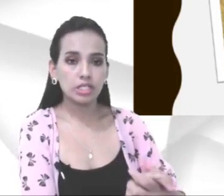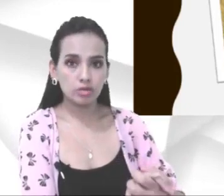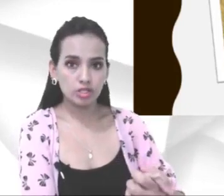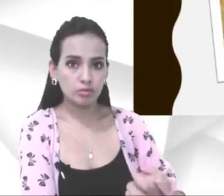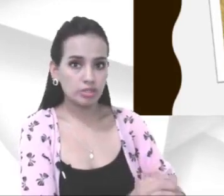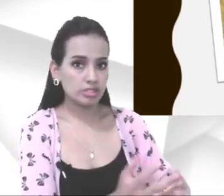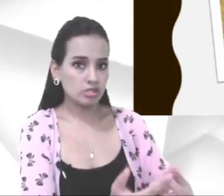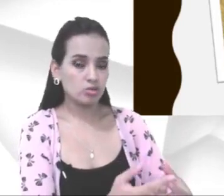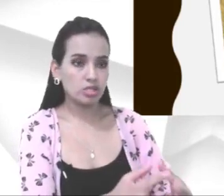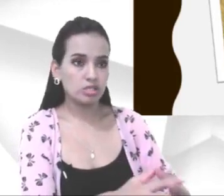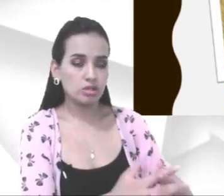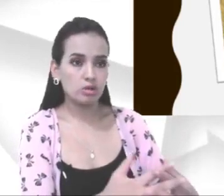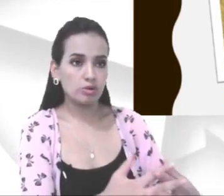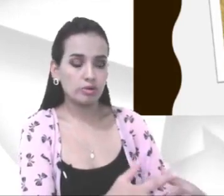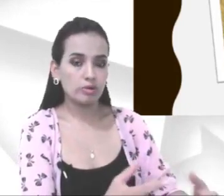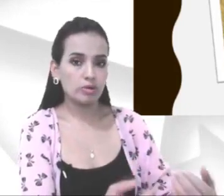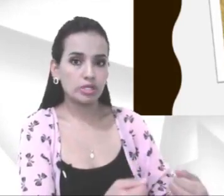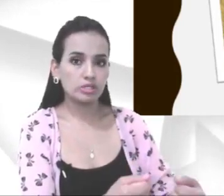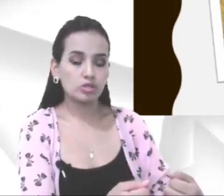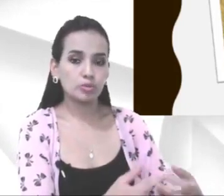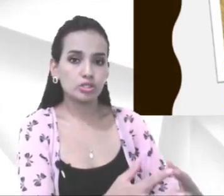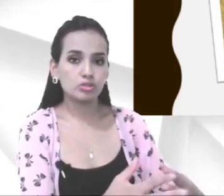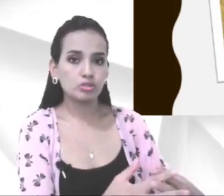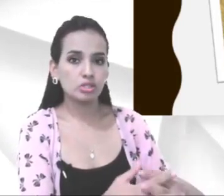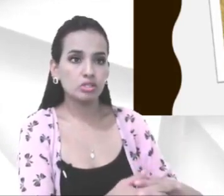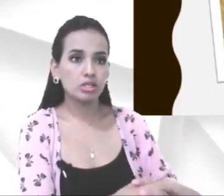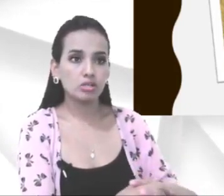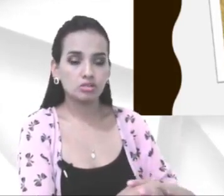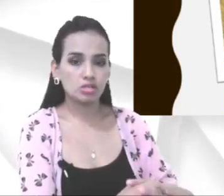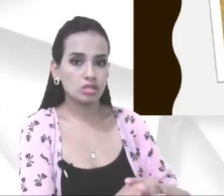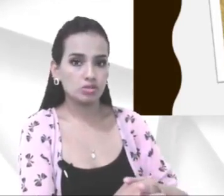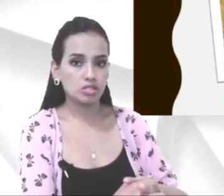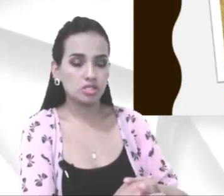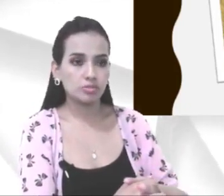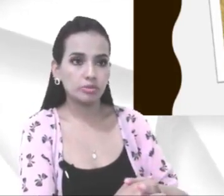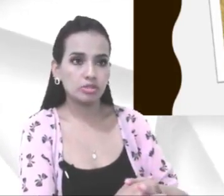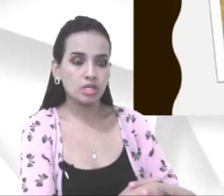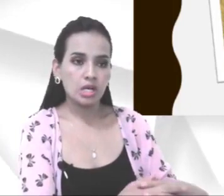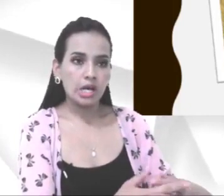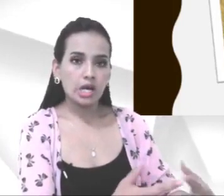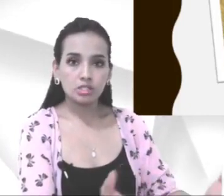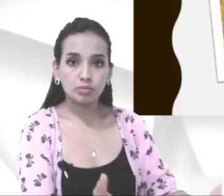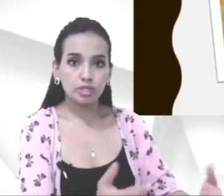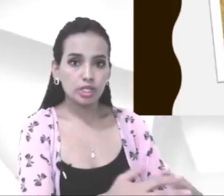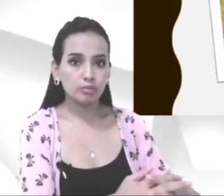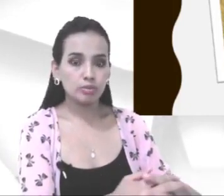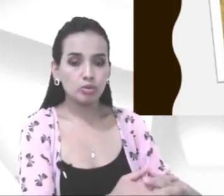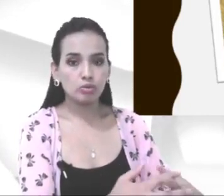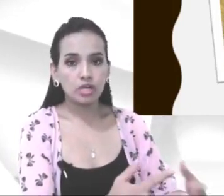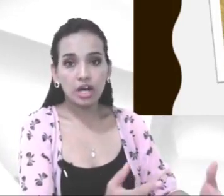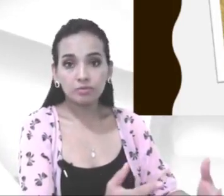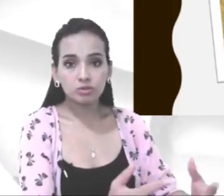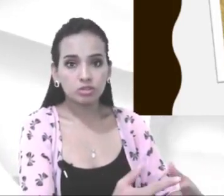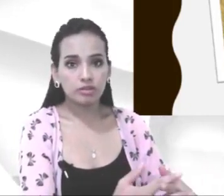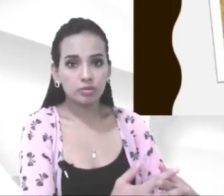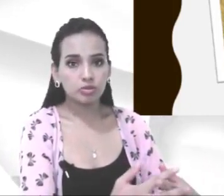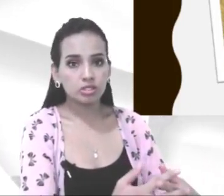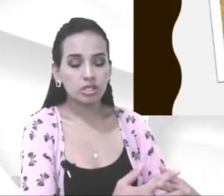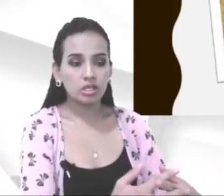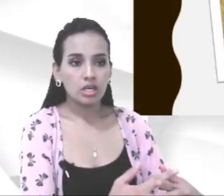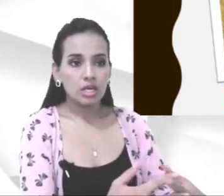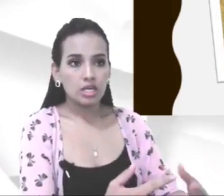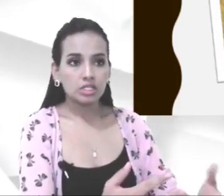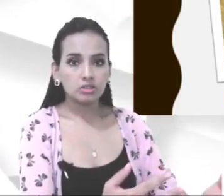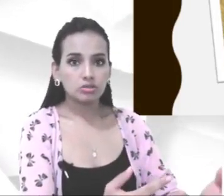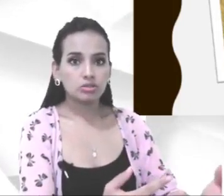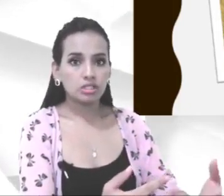el metabolismo es decir con lo que es los procesos internos de los seres vivos así por ejemplo un cactus sabemos